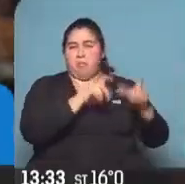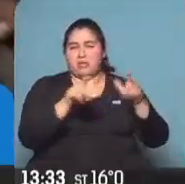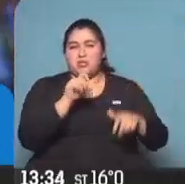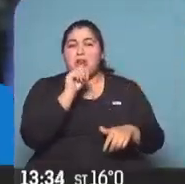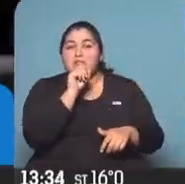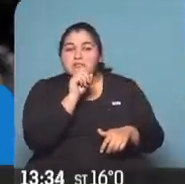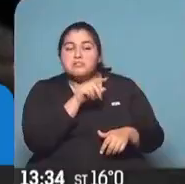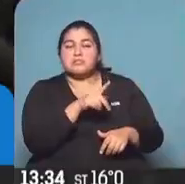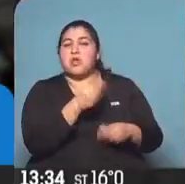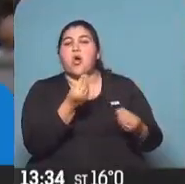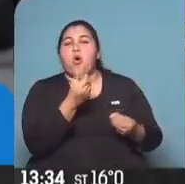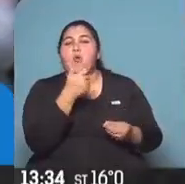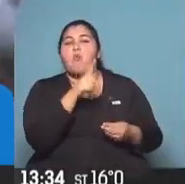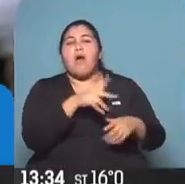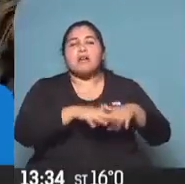y